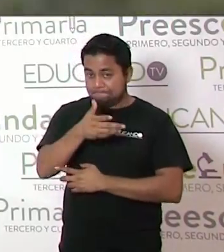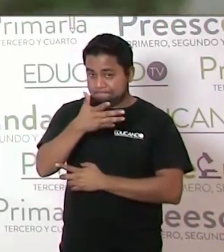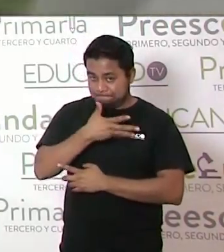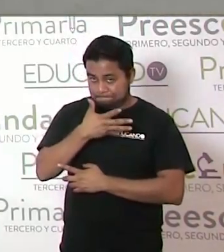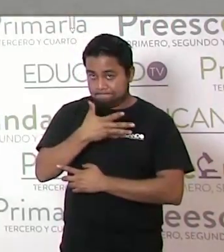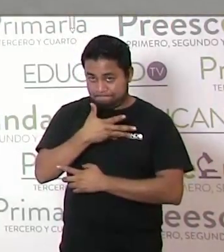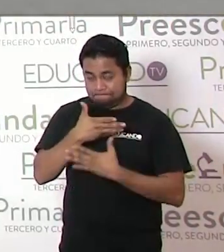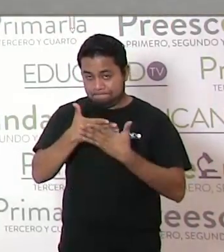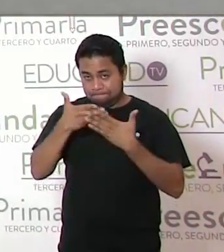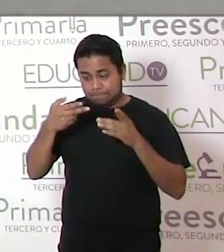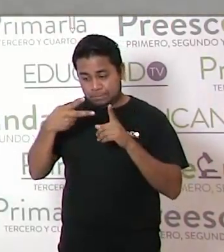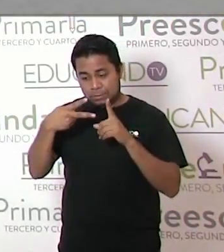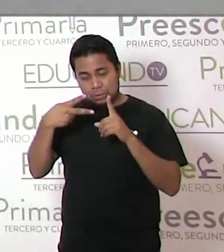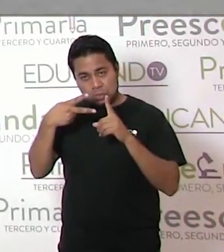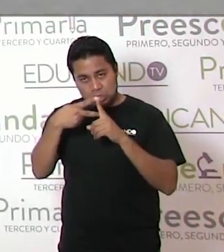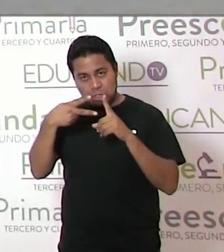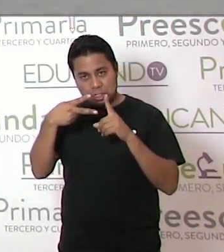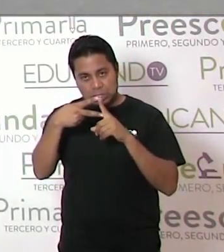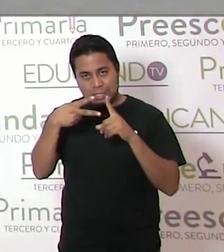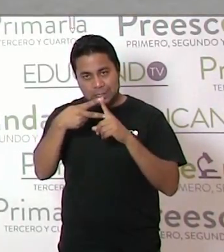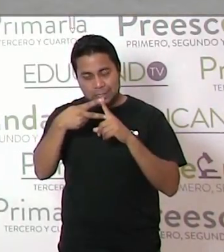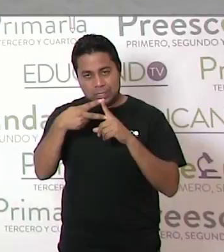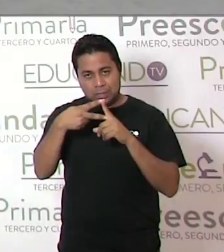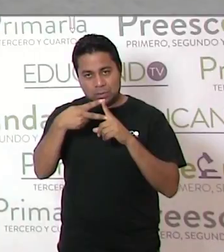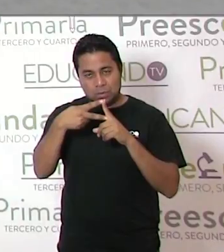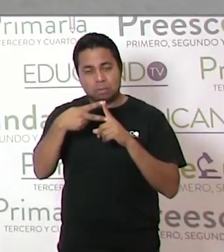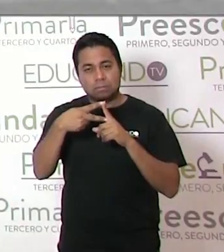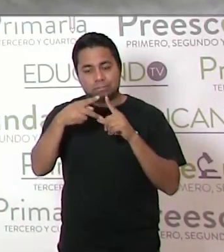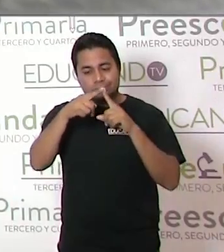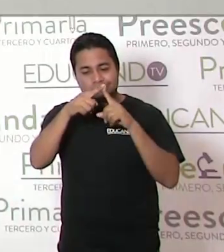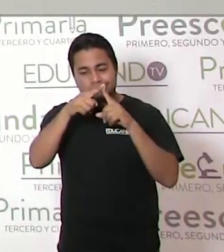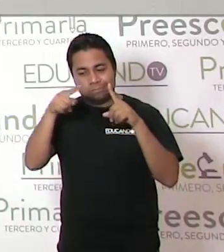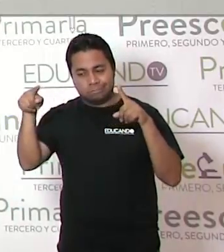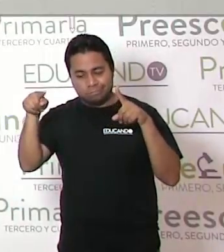un triángulo rectángulo.